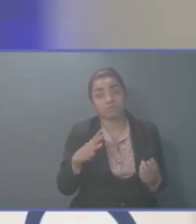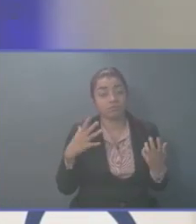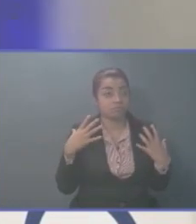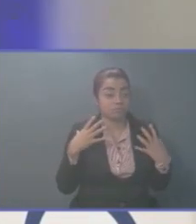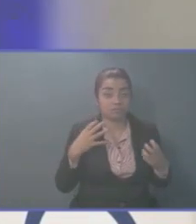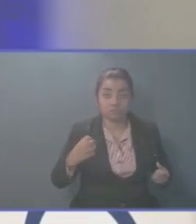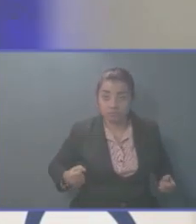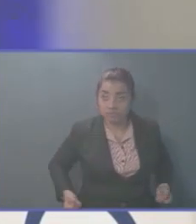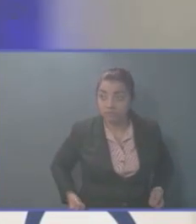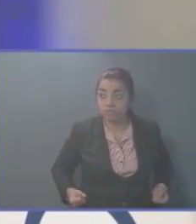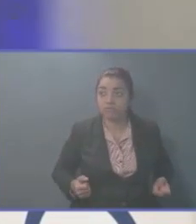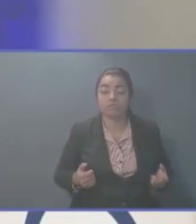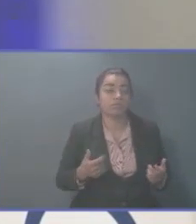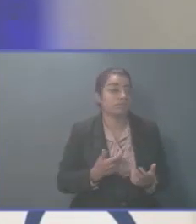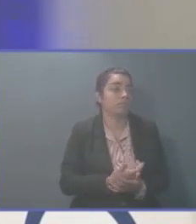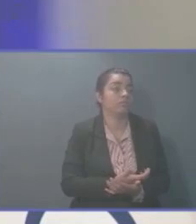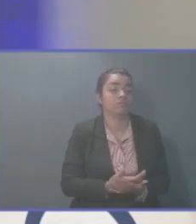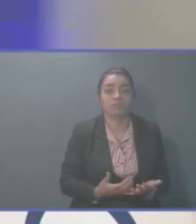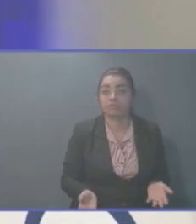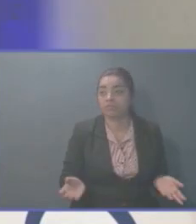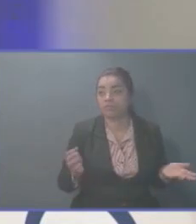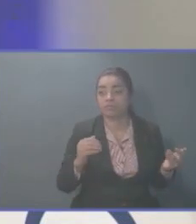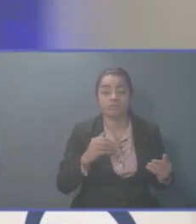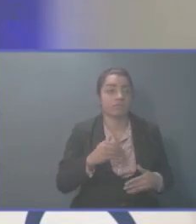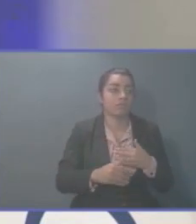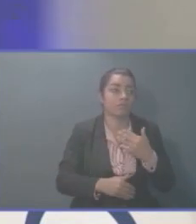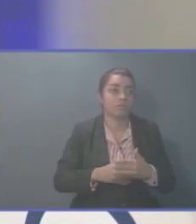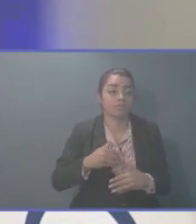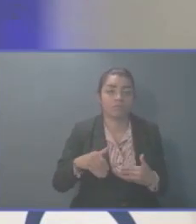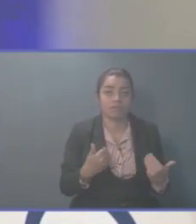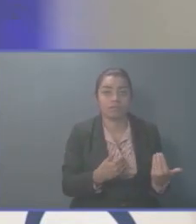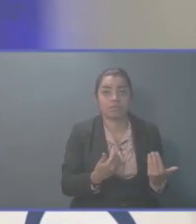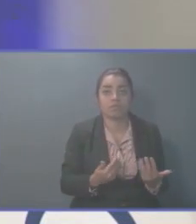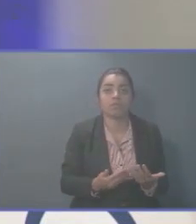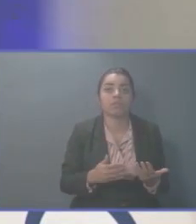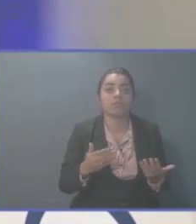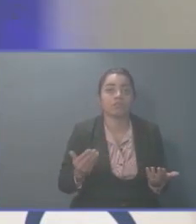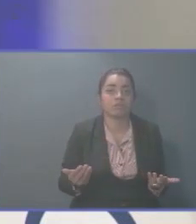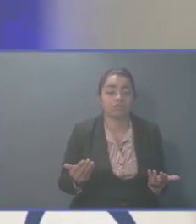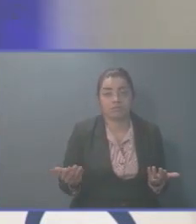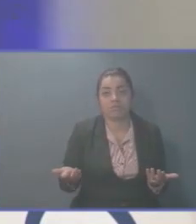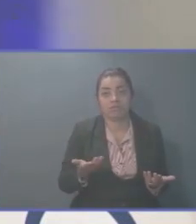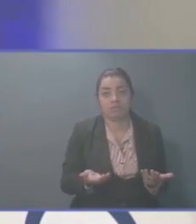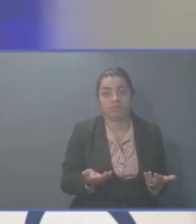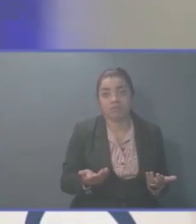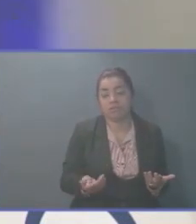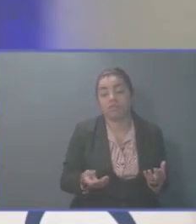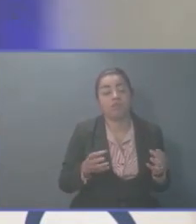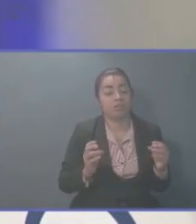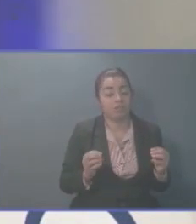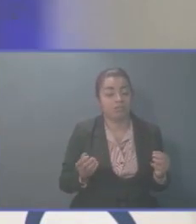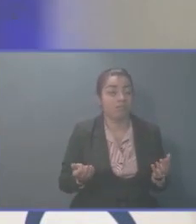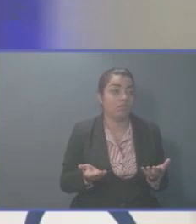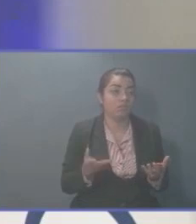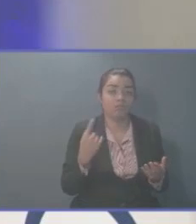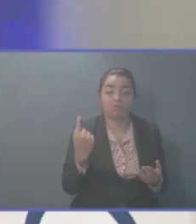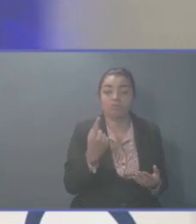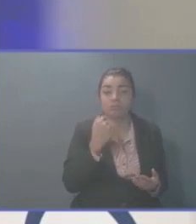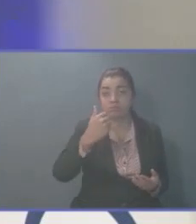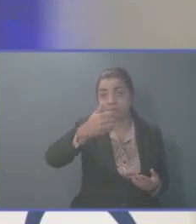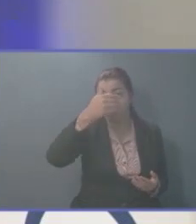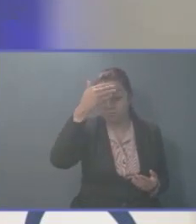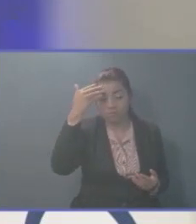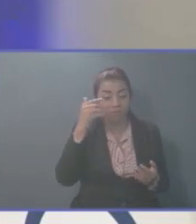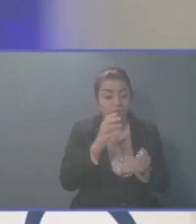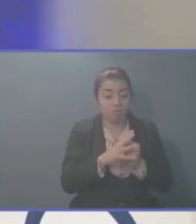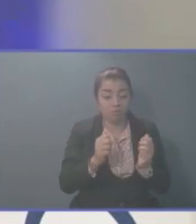gobierno, se levanta cualquier cortina de humo que vaya cambiando la percepción o haga que la gente se olvide de los